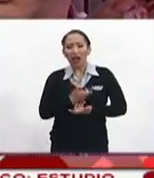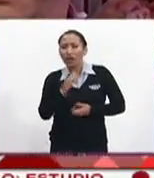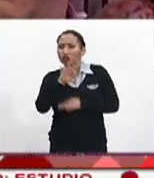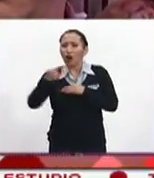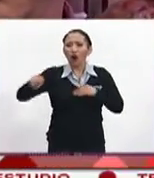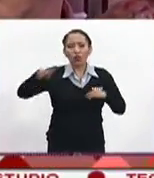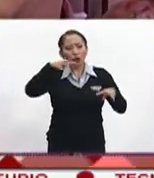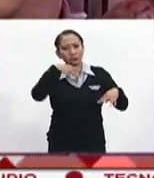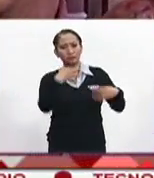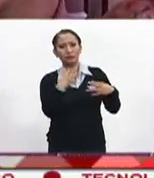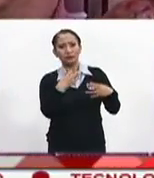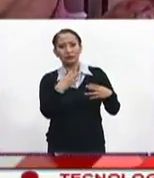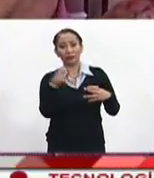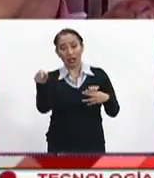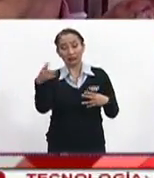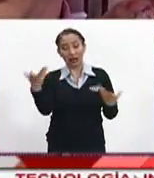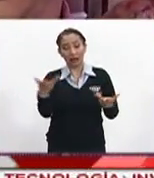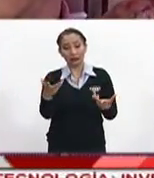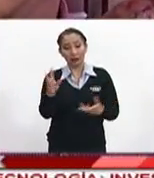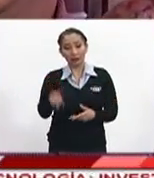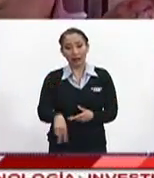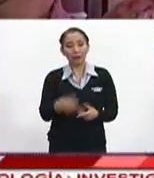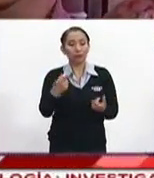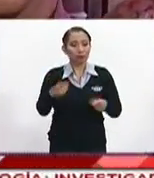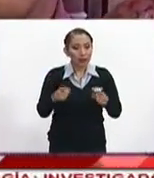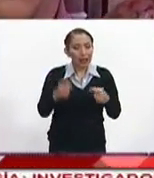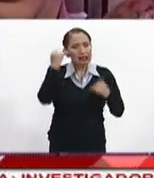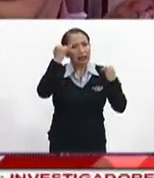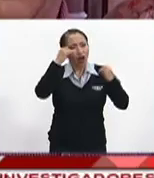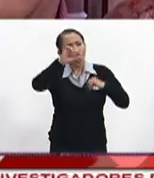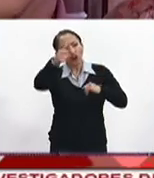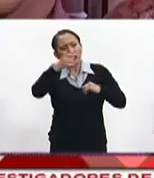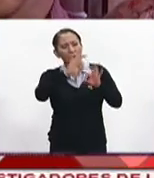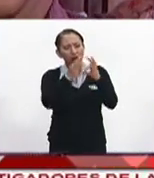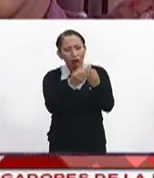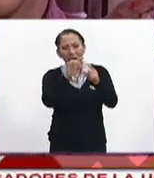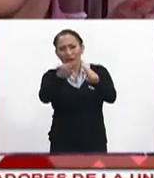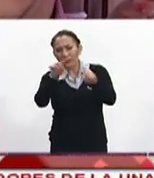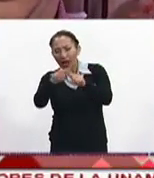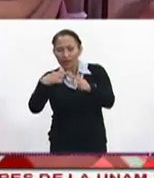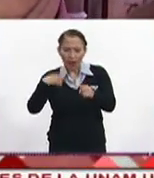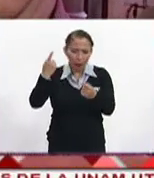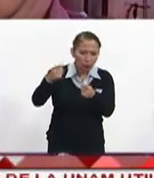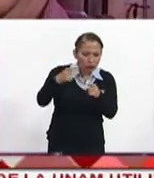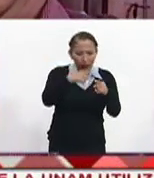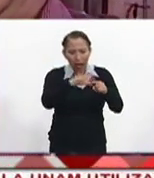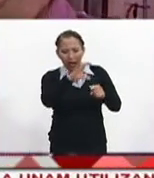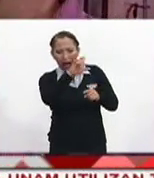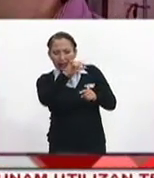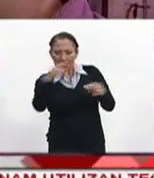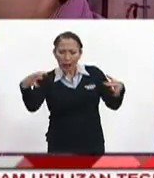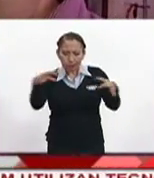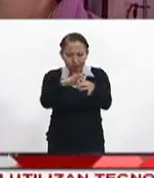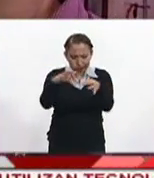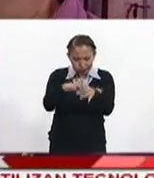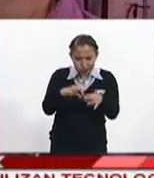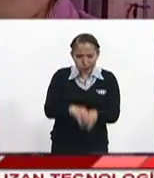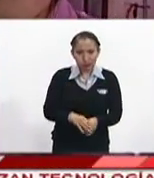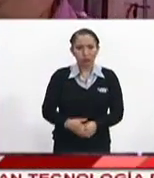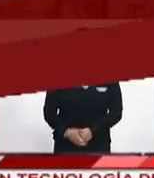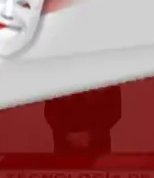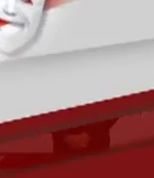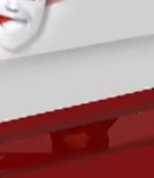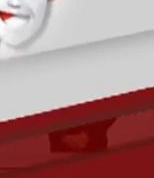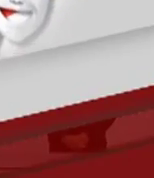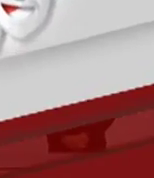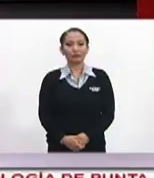mundo me mide mambo. Pero hizo orquestaciones sinfónicas, inventó otros muchos ritmos, combinó la música clásica con una música popular.